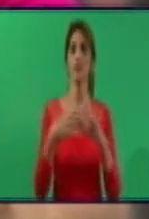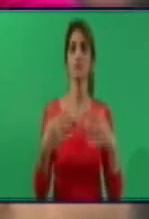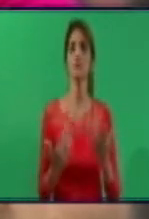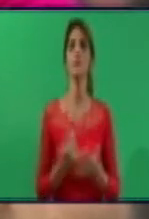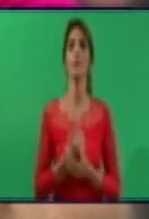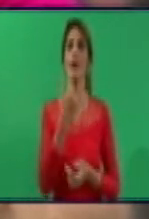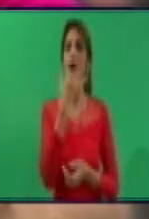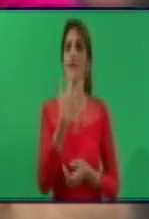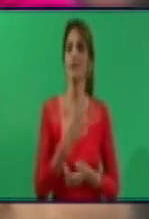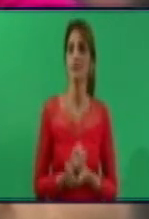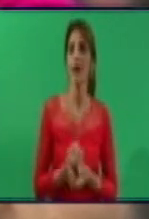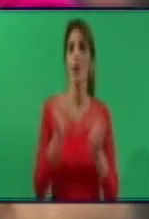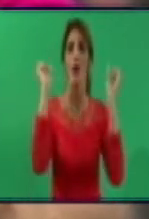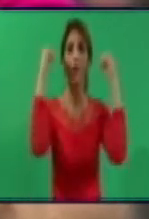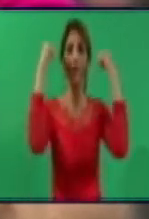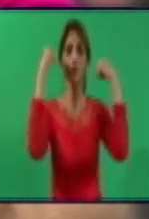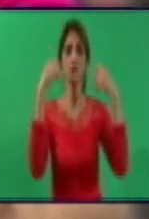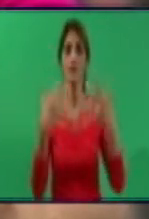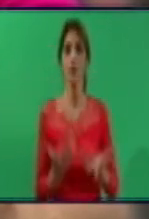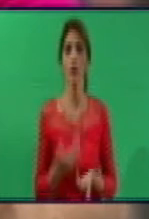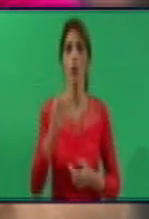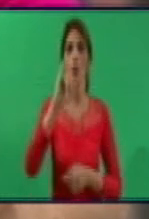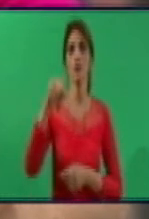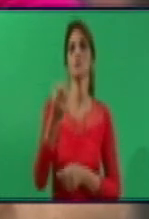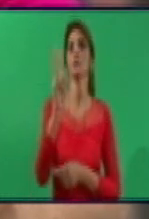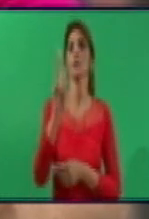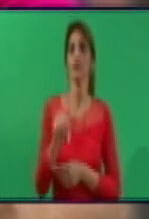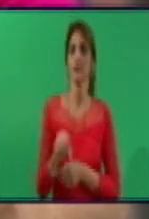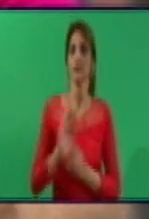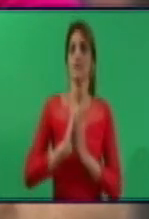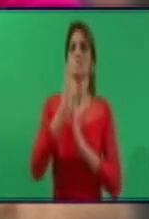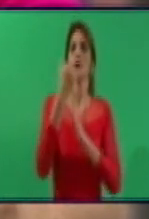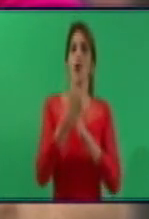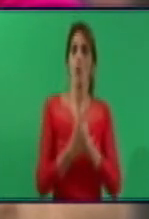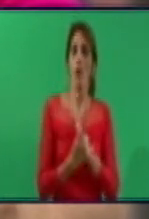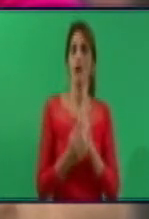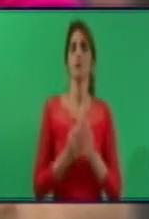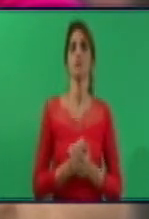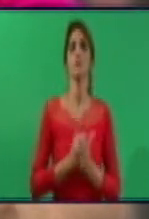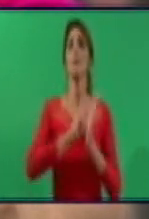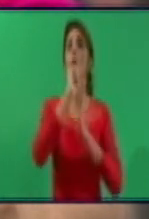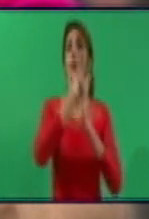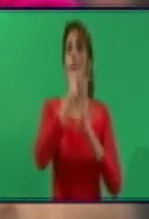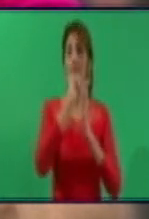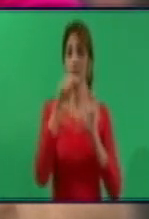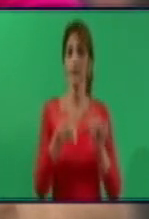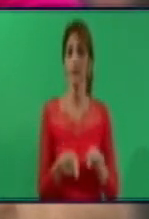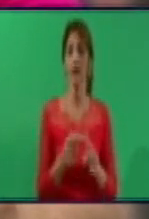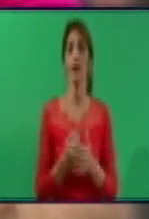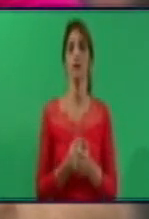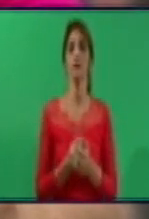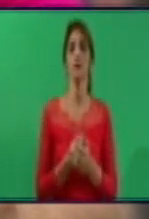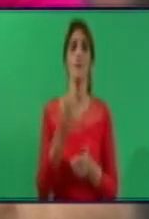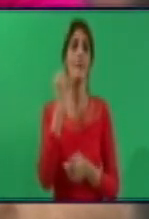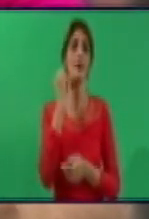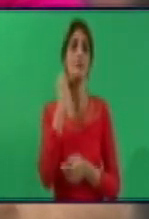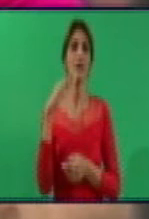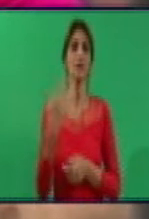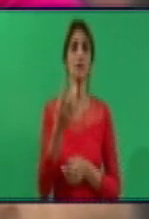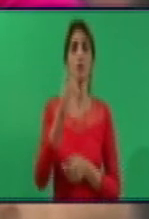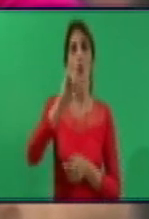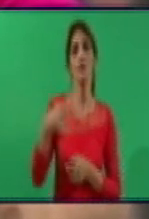van siendo Camilo Cienfuegos, Jesús Menéndez, San Juan el Cristo, Pompita. Manzanillo es, en el caso de Manzanillo, es Jibacoa